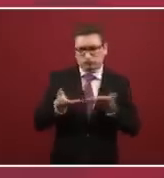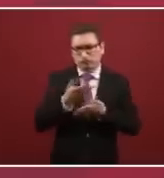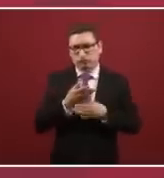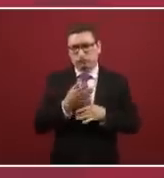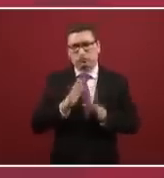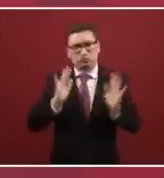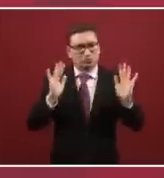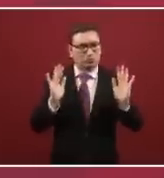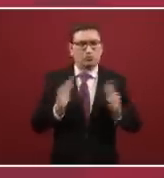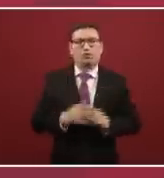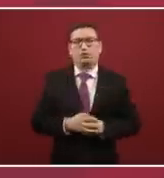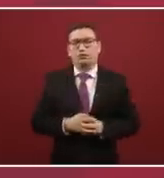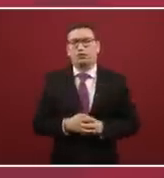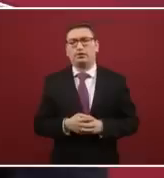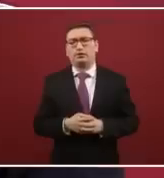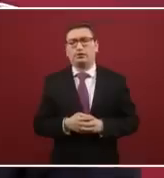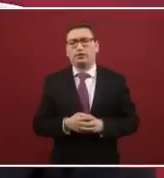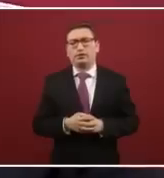sin